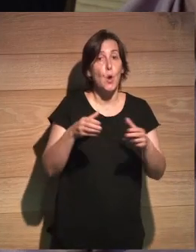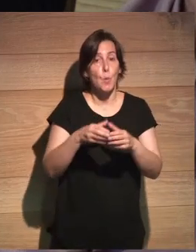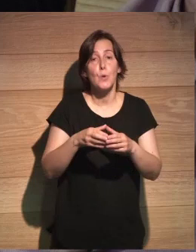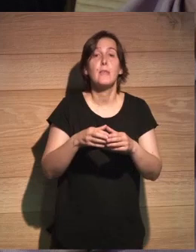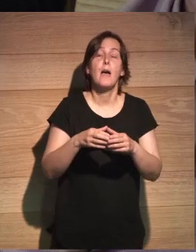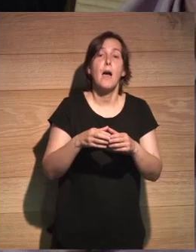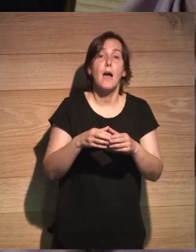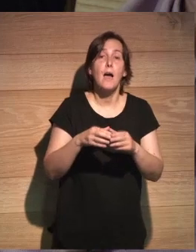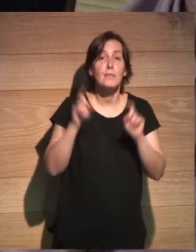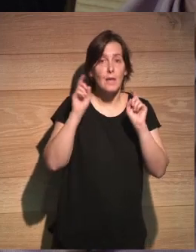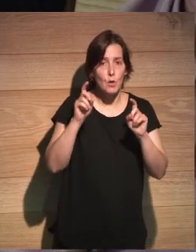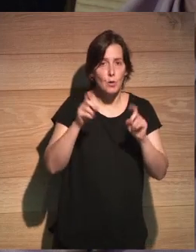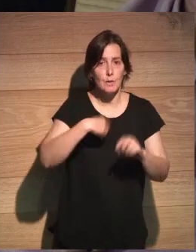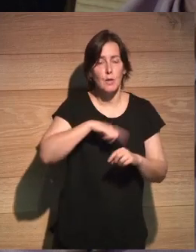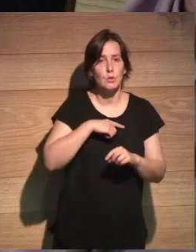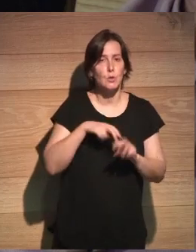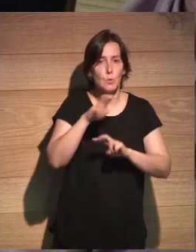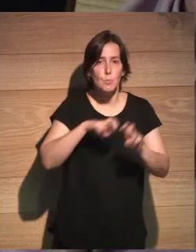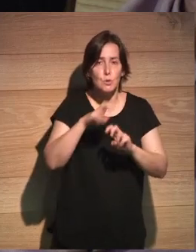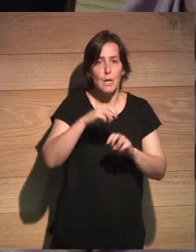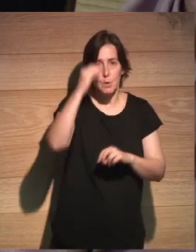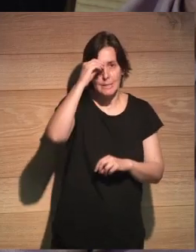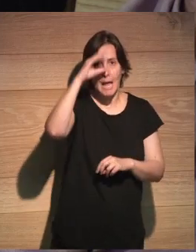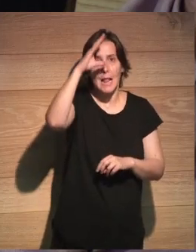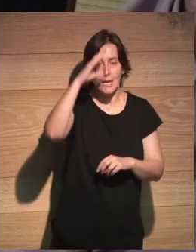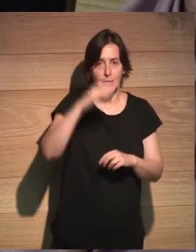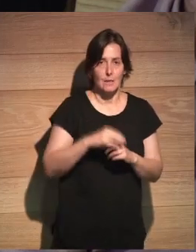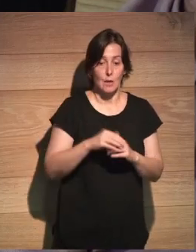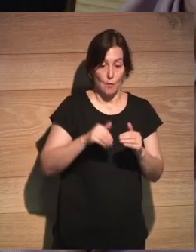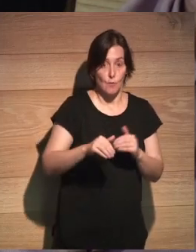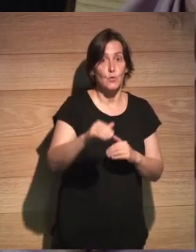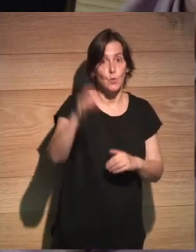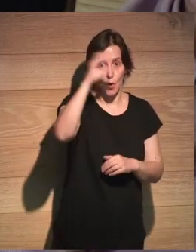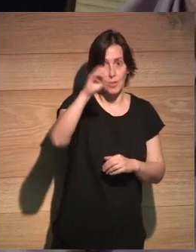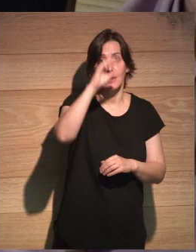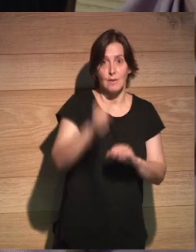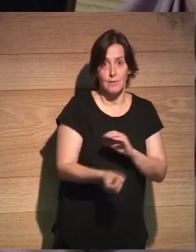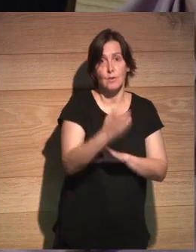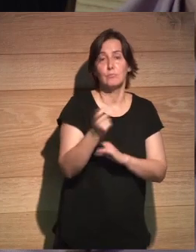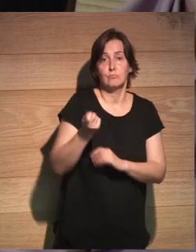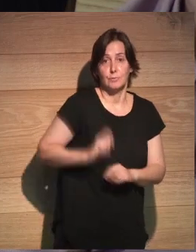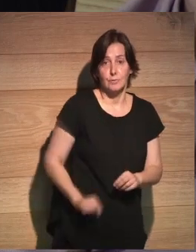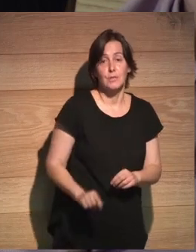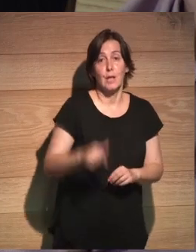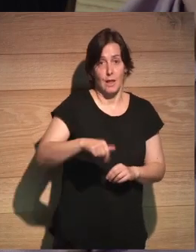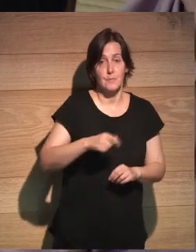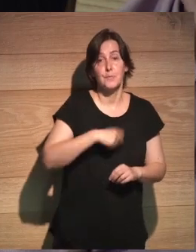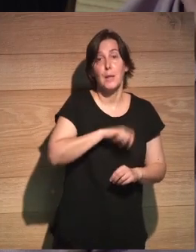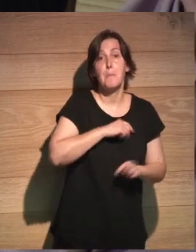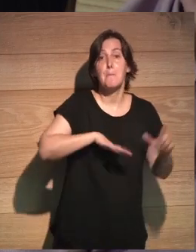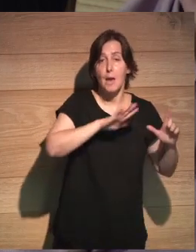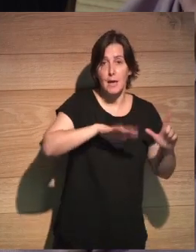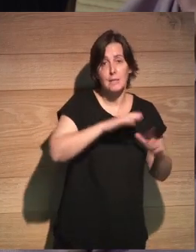sobre todo en la búsqueda de talento, de mentes inquietas que puedan ser futuros científicos y científicas de este país, tanto